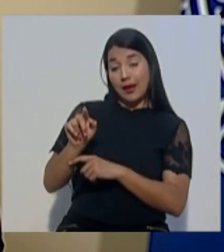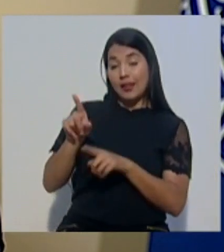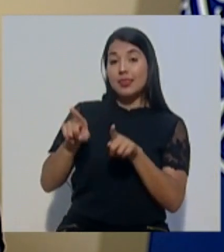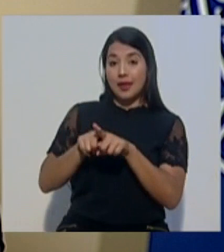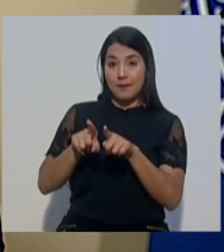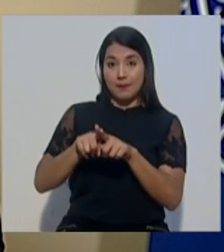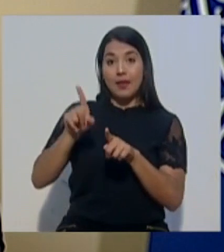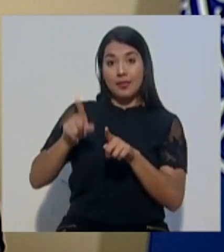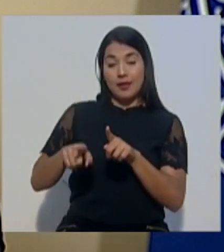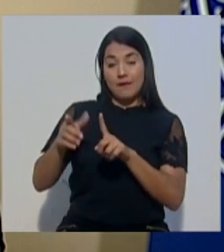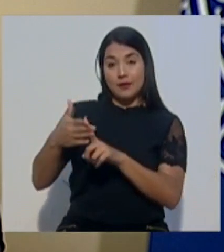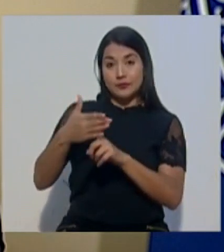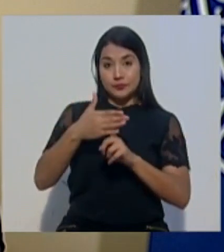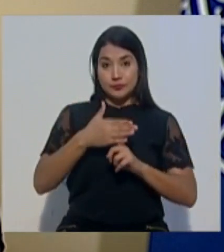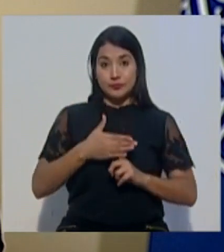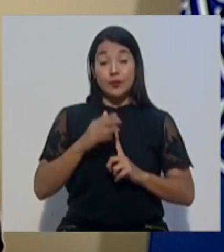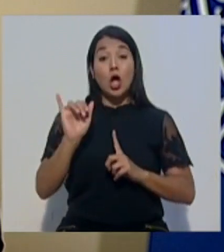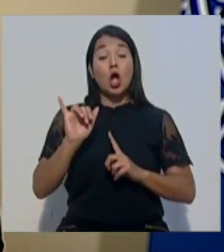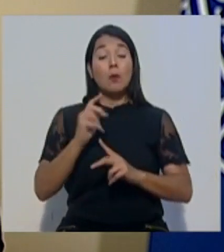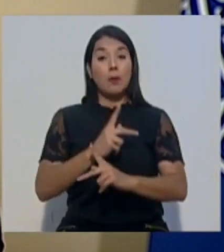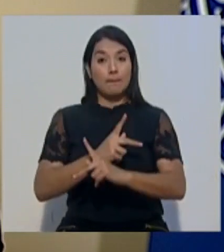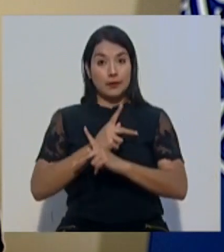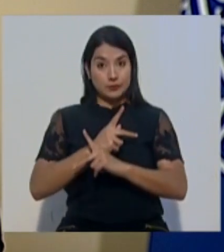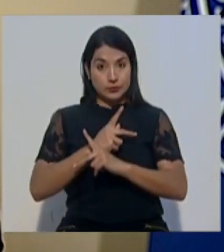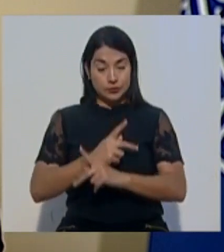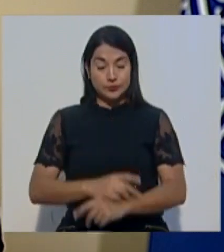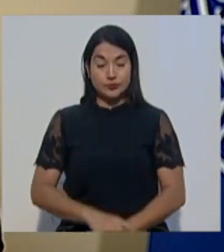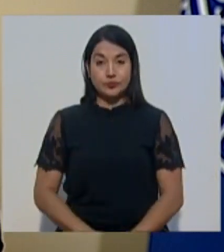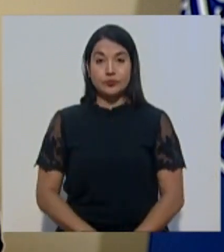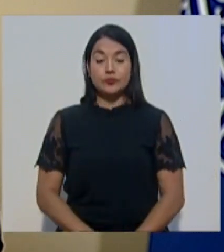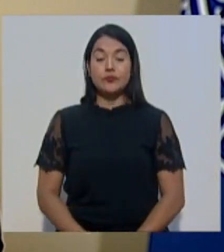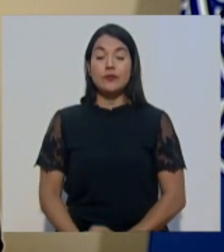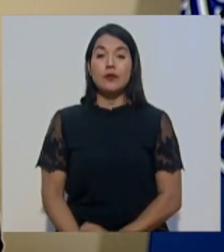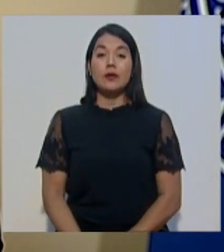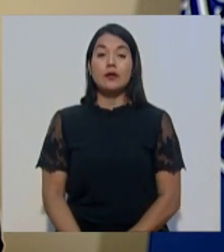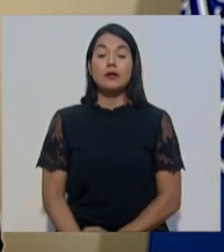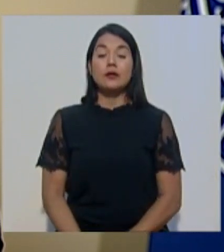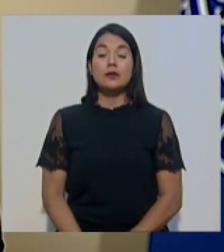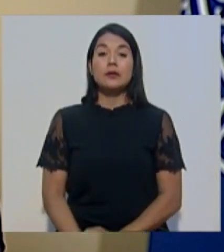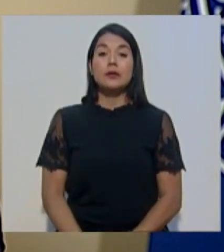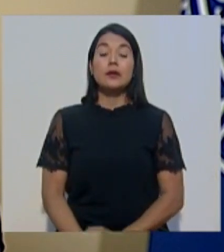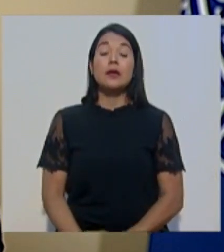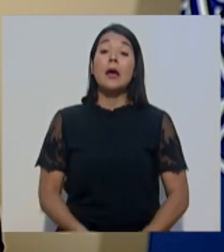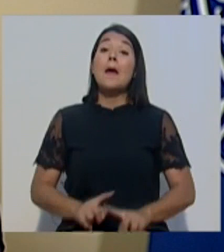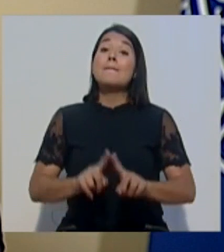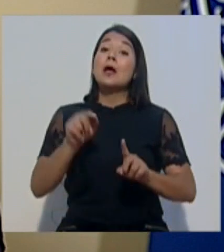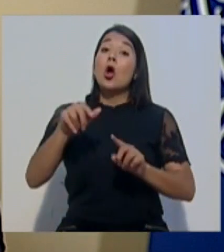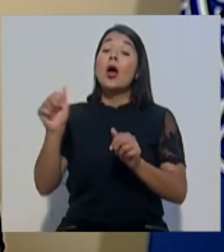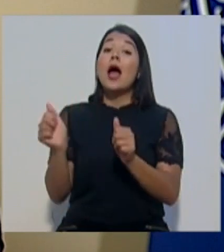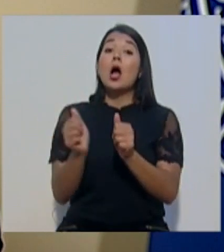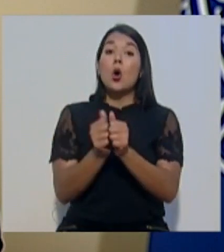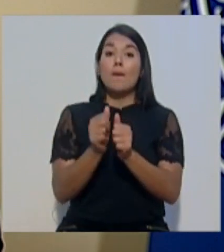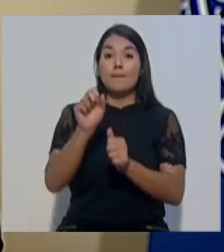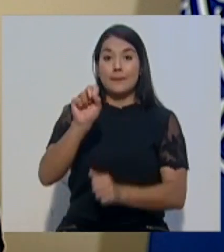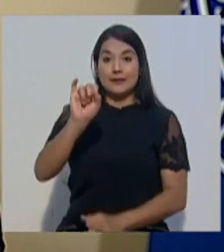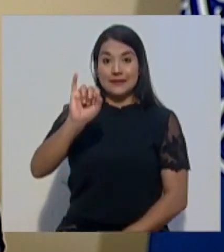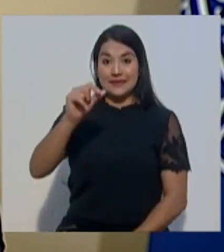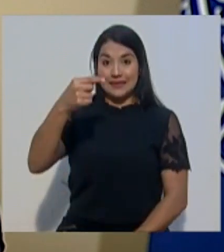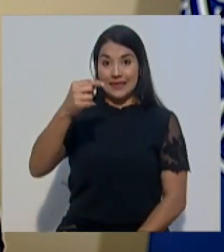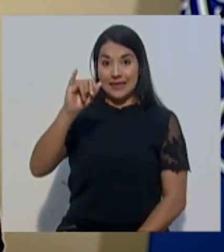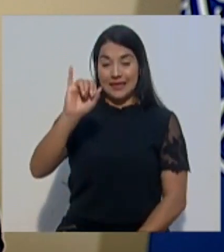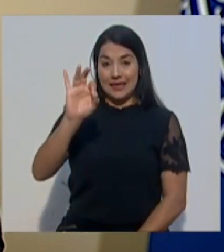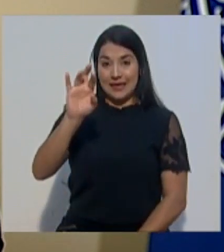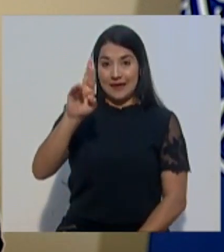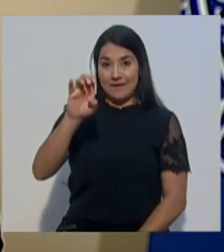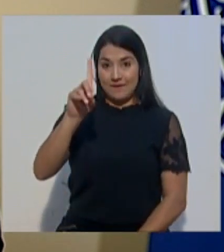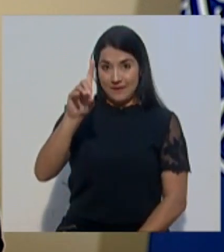guardar aislamiento preventivo. Pero nos acompaña don Sigifredo, que estará dando la información, y don